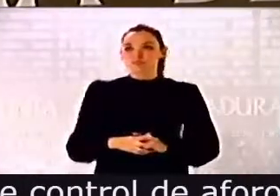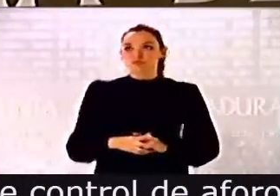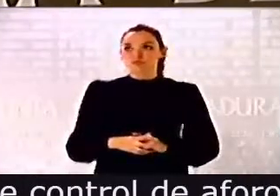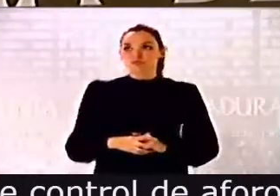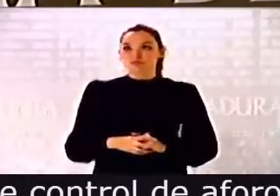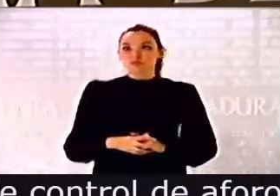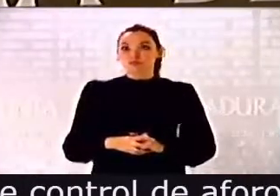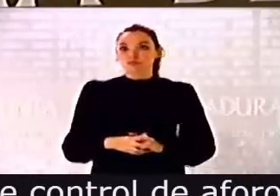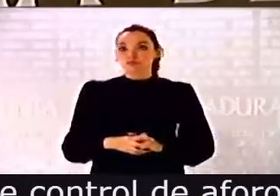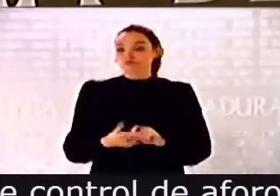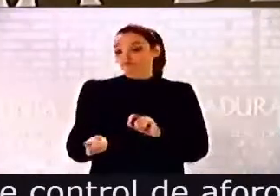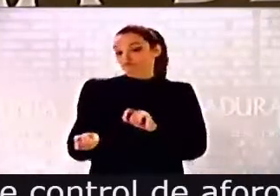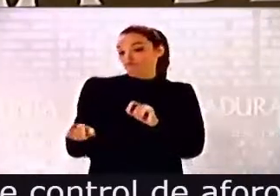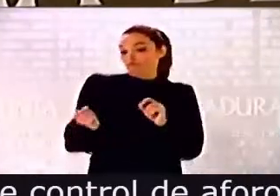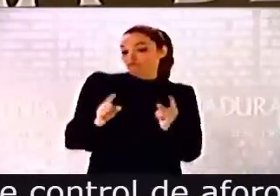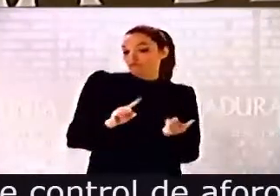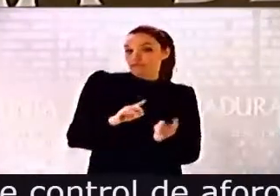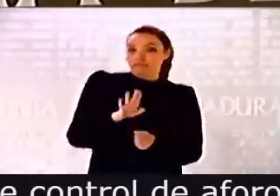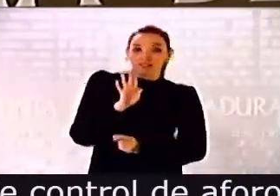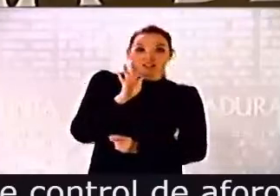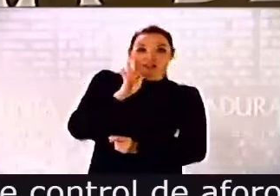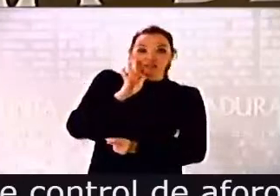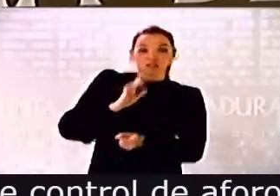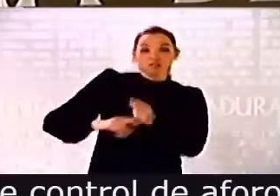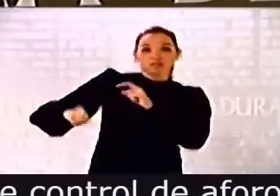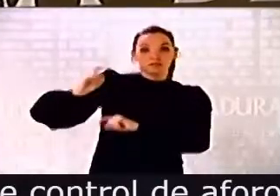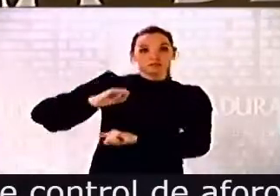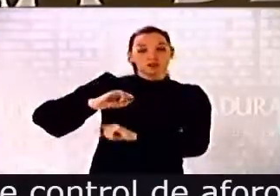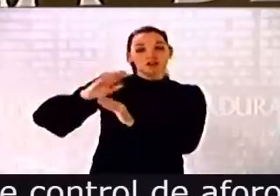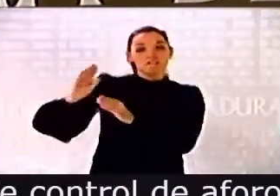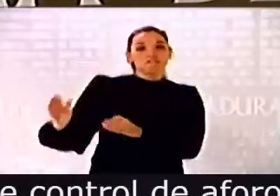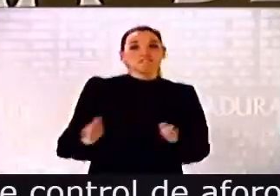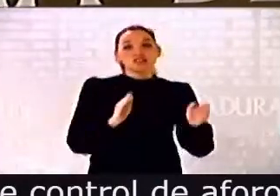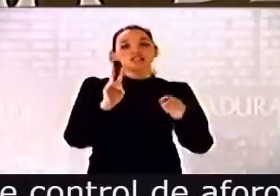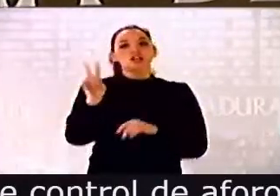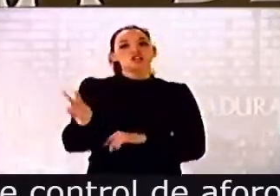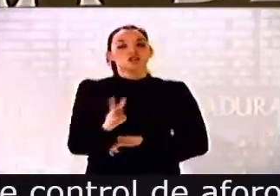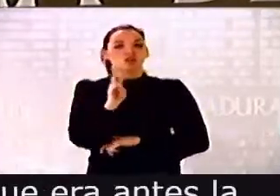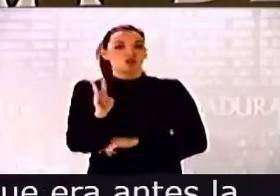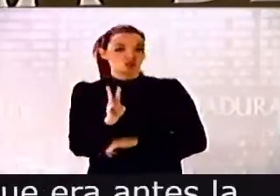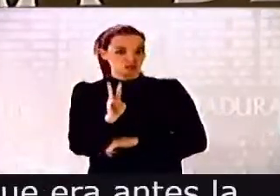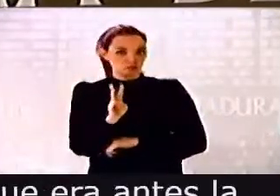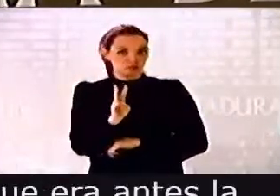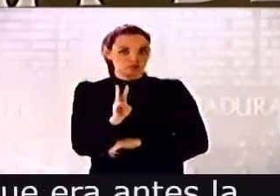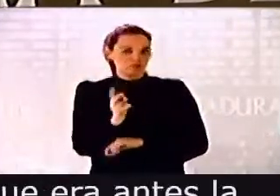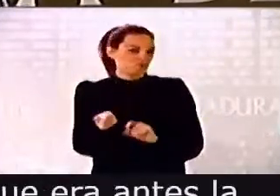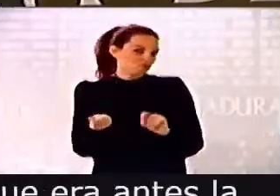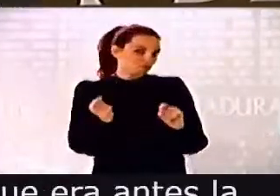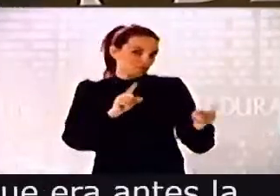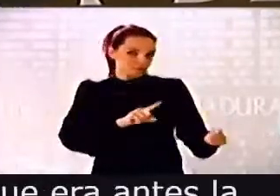que son similares a lo que era antes la fase 2, pero en la nueva clasificación. Es